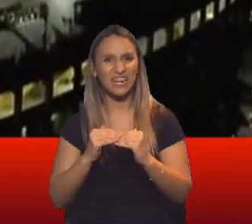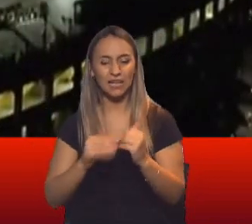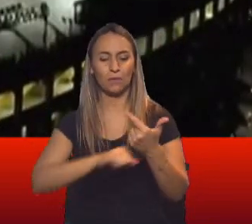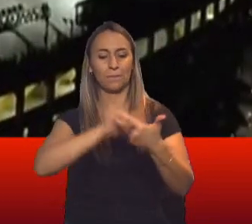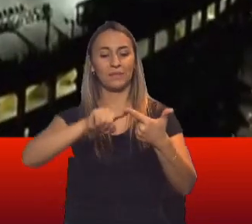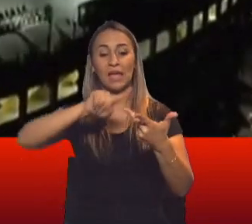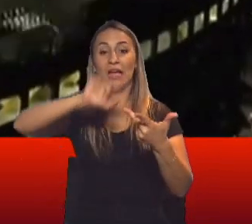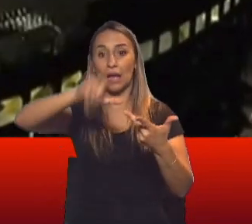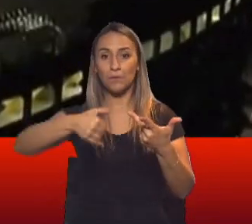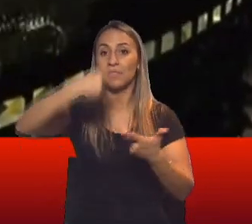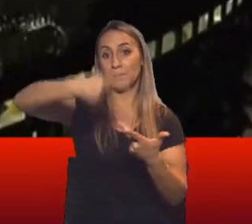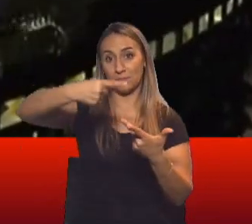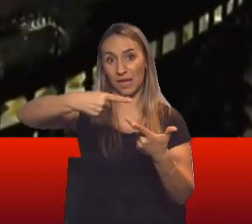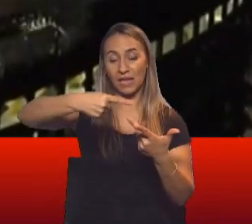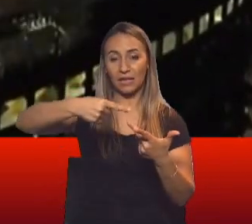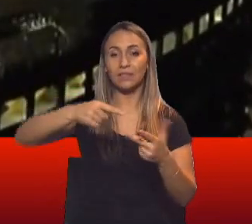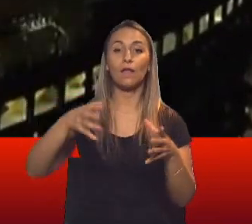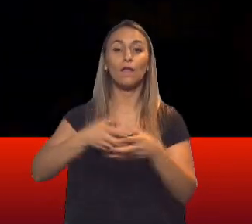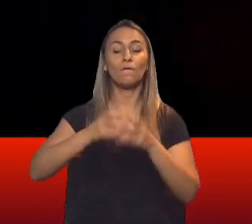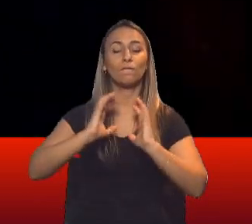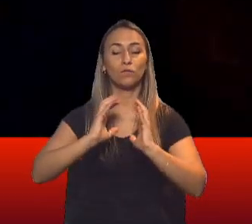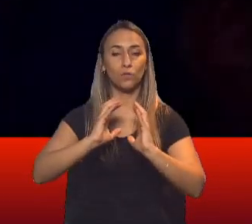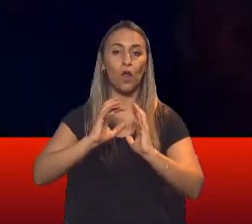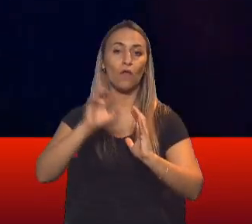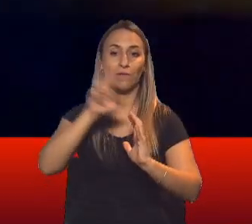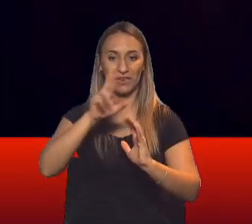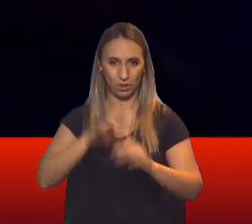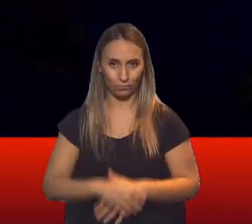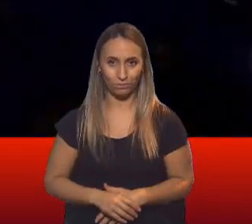campeón de la primera del fútbol femenino. Gracias, Maxi. En minutos seguimos con más deporte. Silvia ahora.